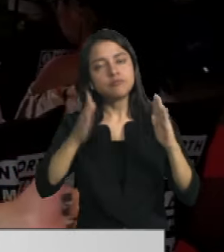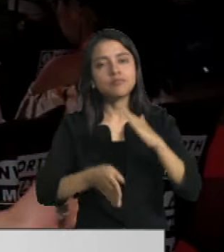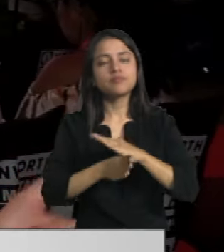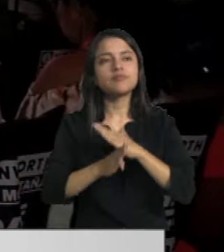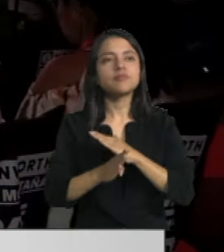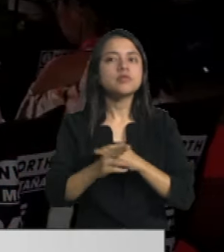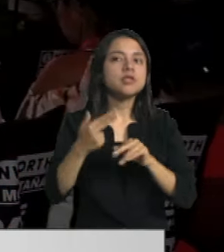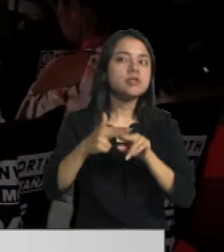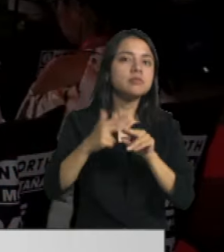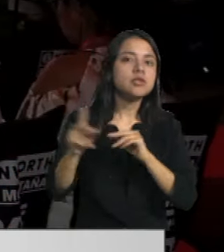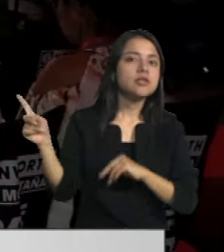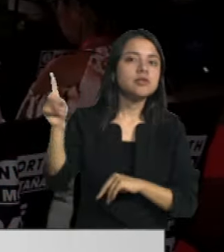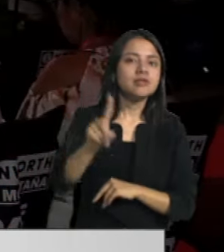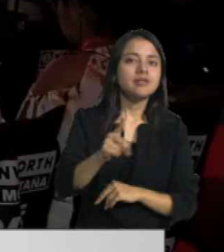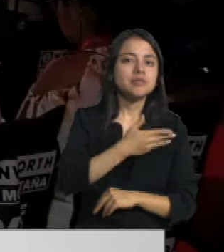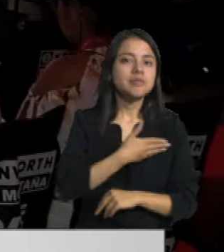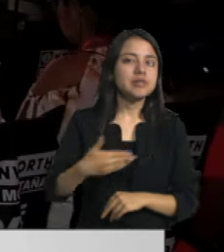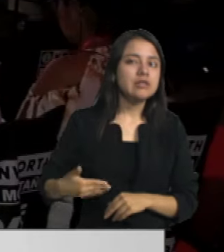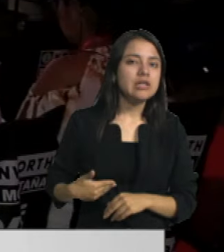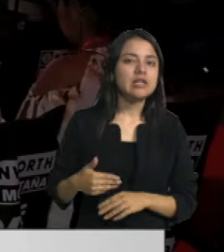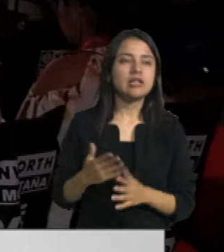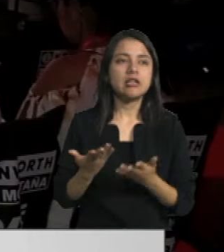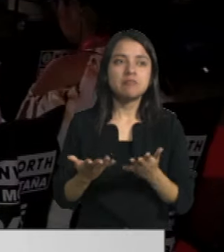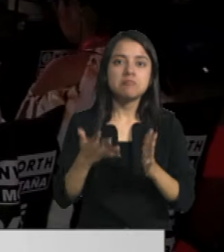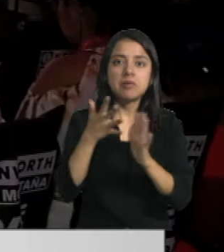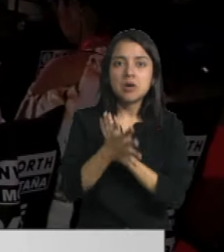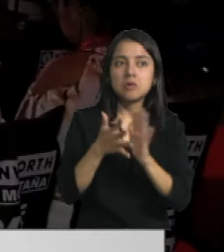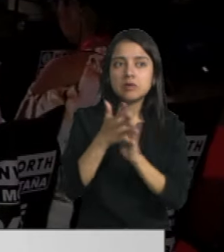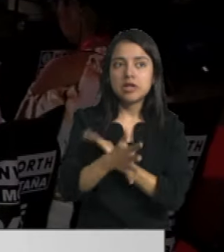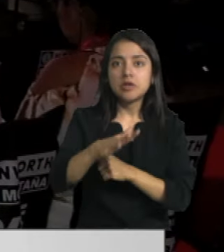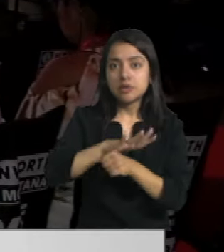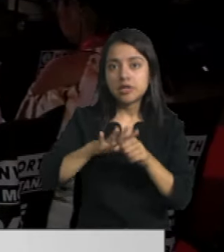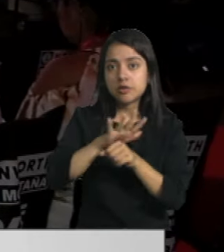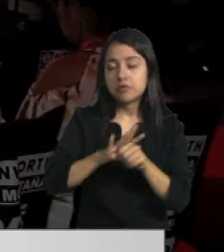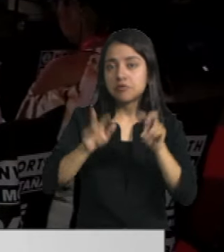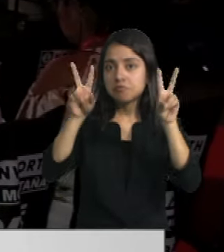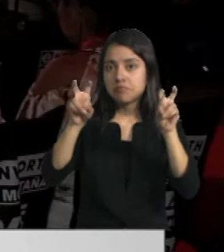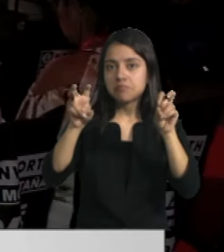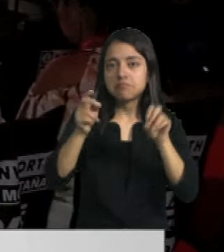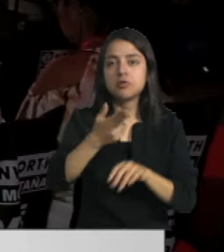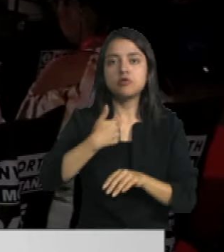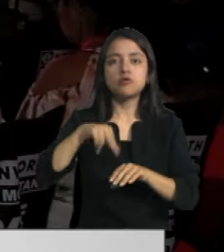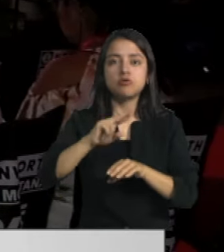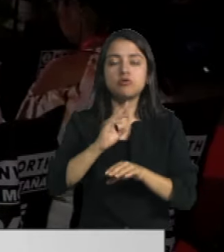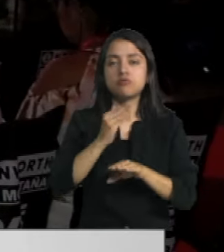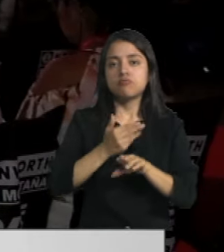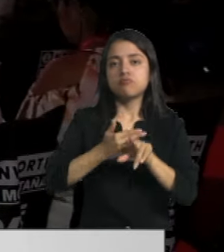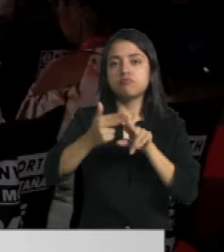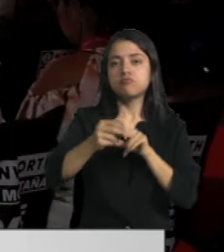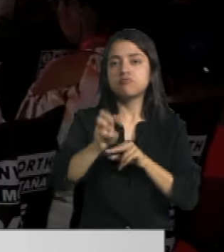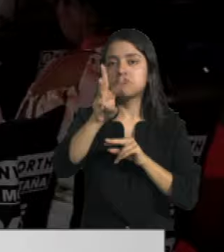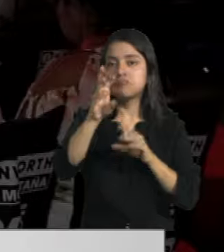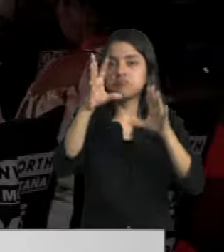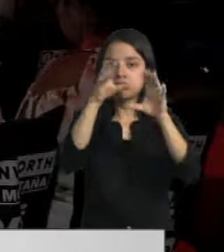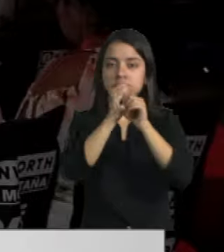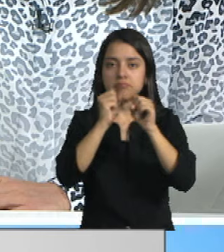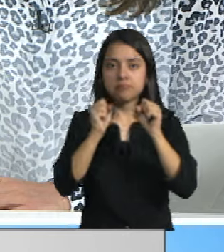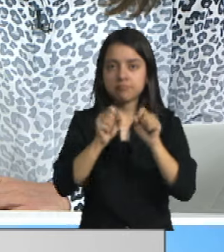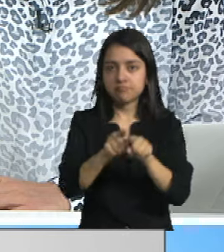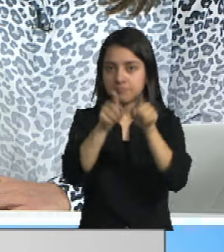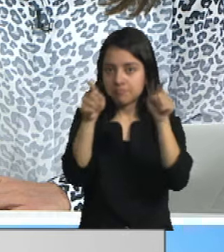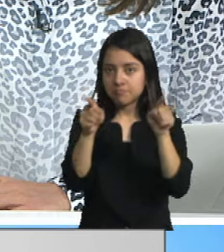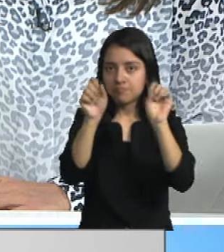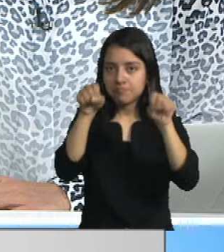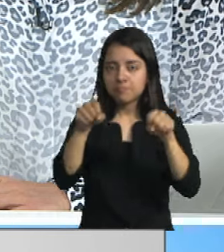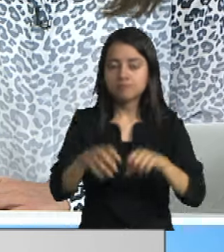minutos también vendrá la presidenta de Acolgen, quien se va a referir sobre este tema para informar en nuestra emisión central a las 8 de la noche. Luisa Fernández,